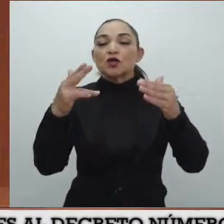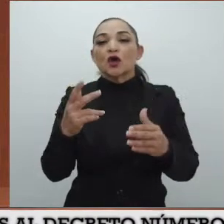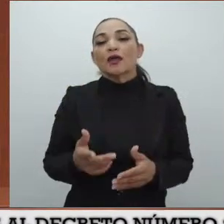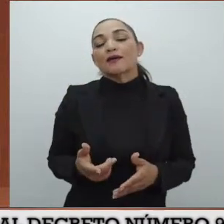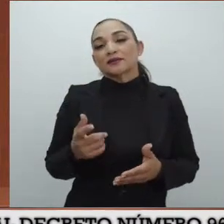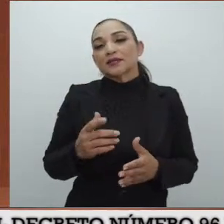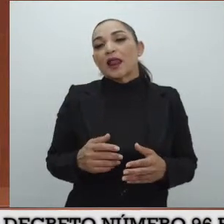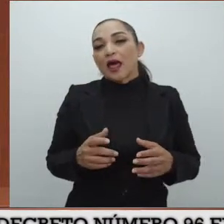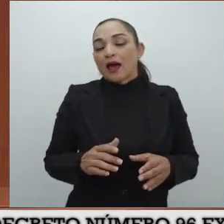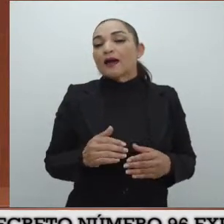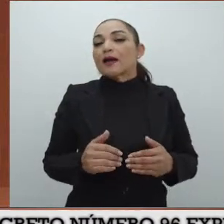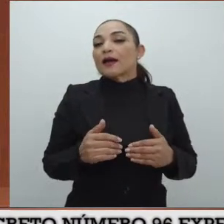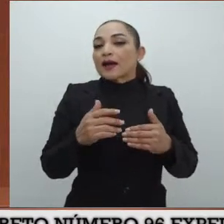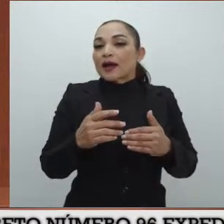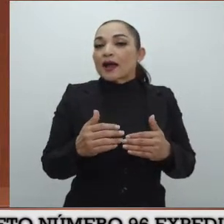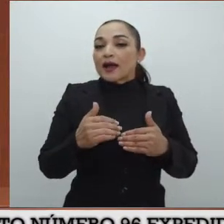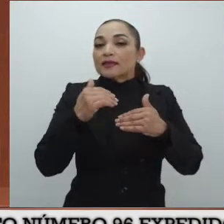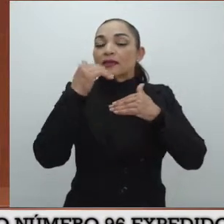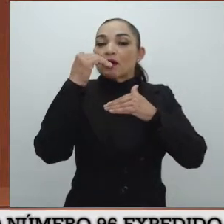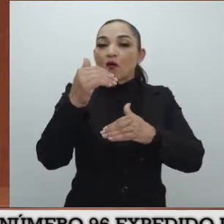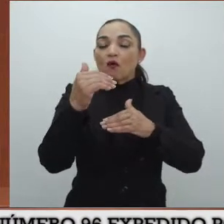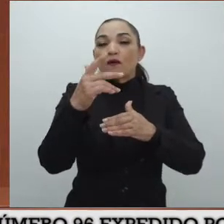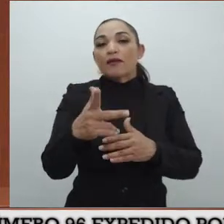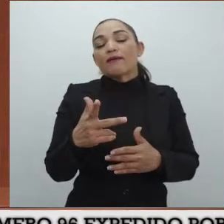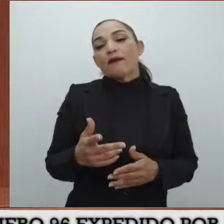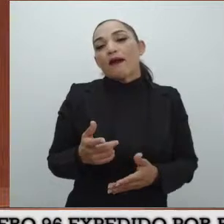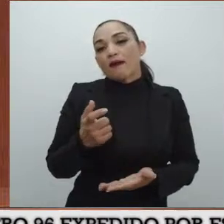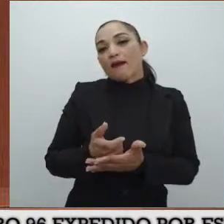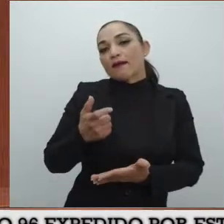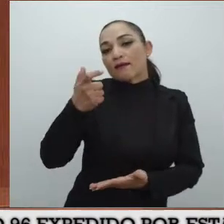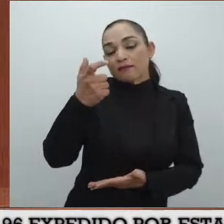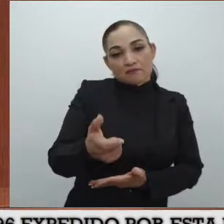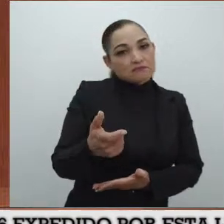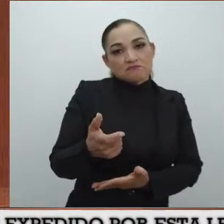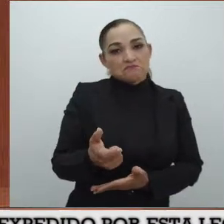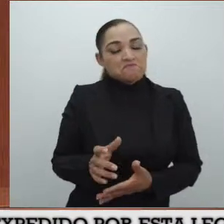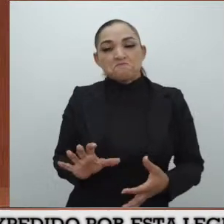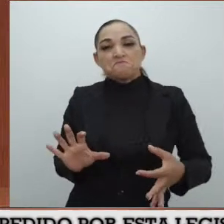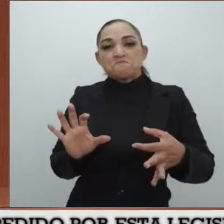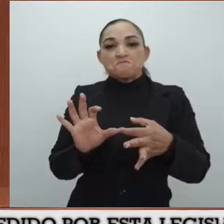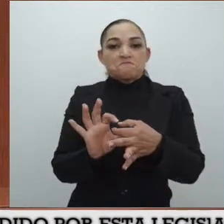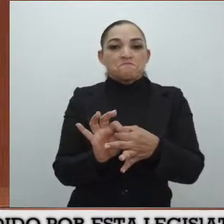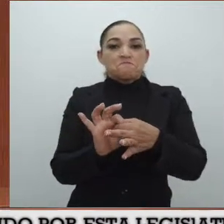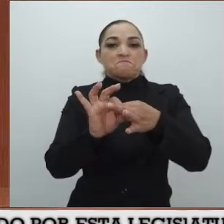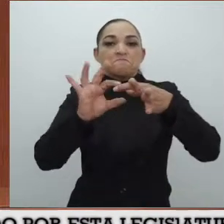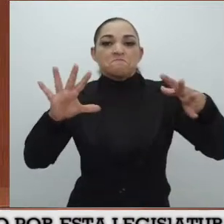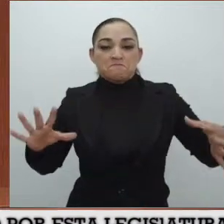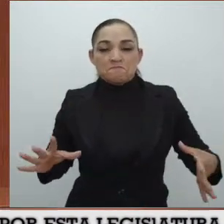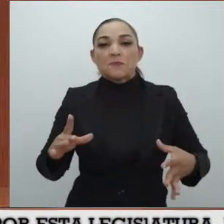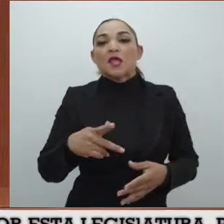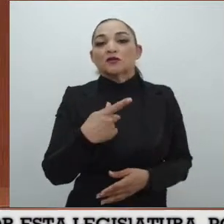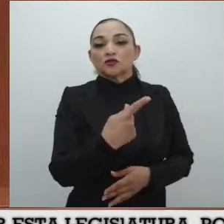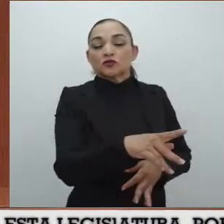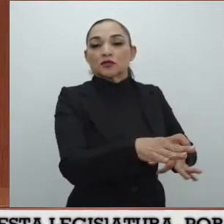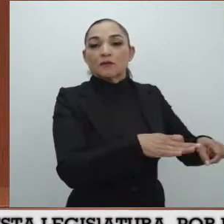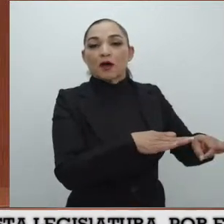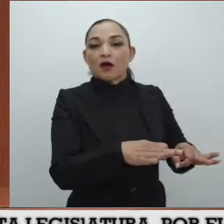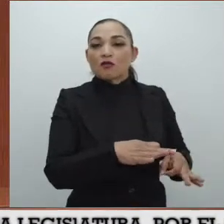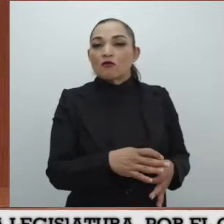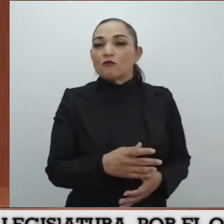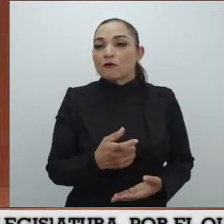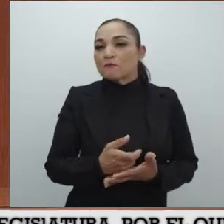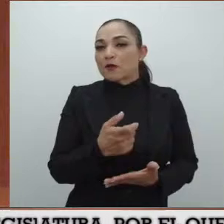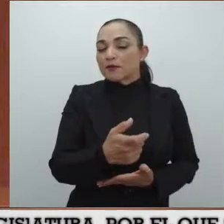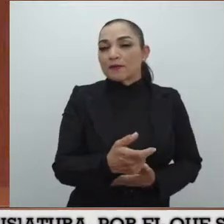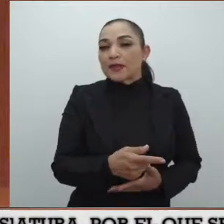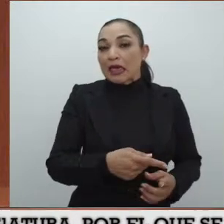capturada en el sistema administrativo no correspondía con el historial laboral real de Francisco Javier Benítez Verdugo. 2. Dicha persona no cuenta